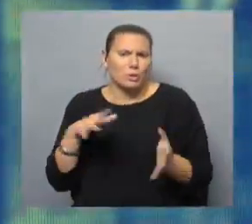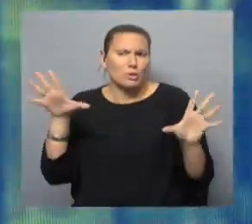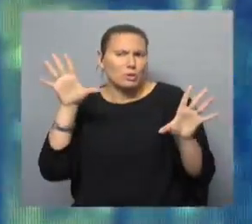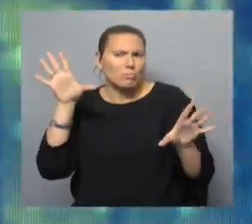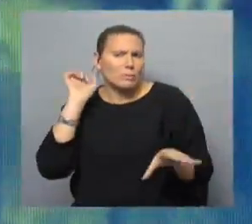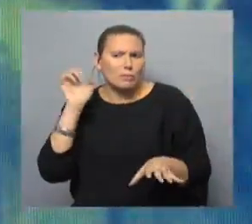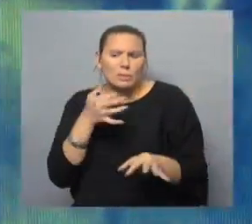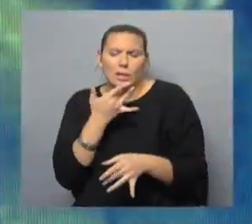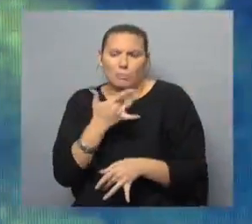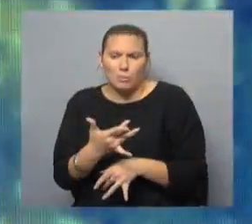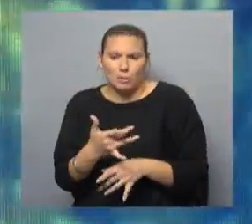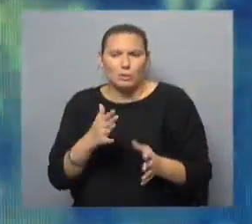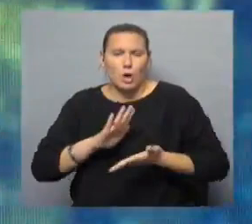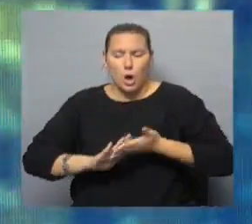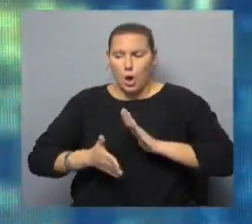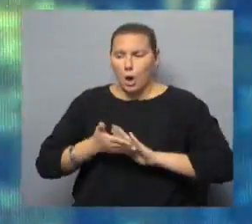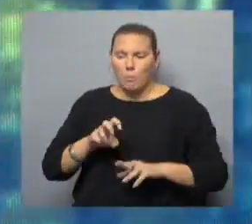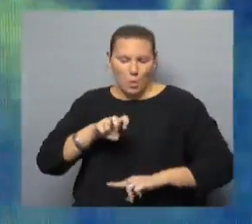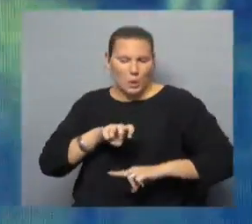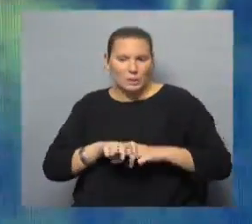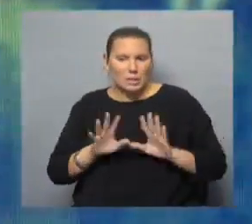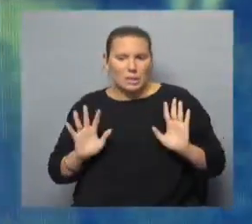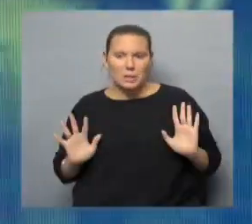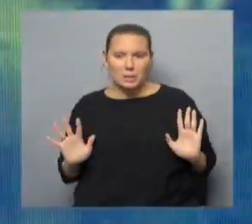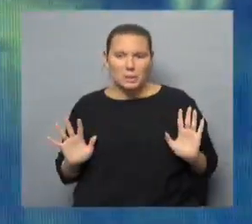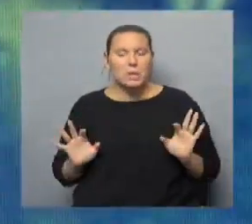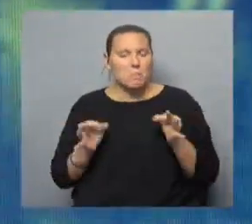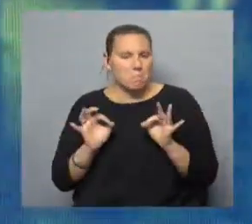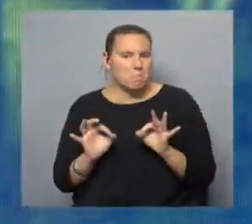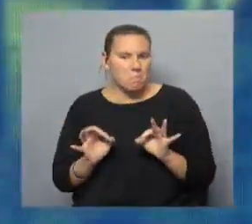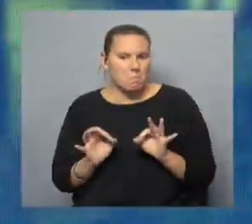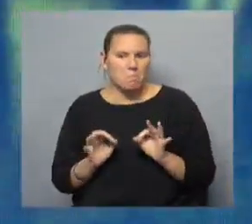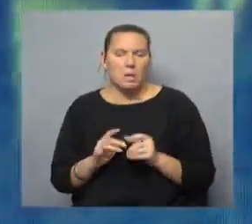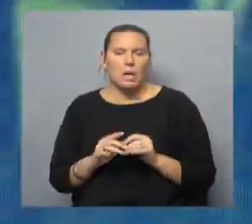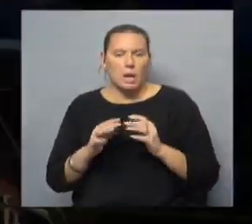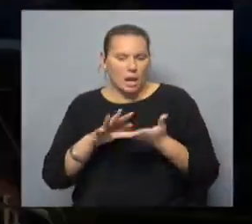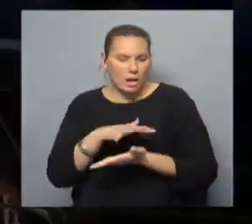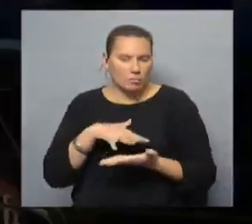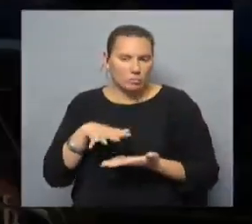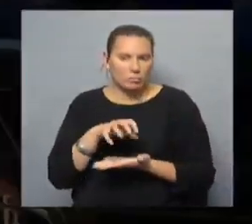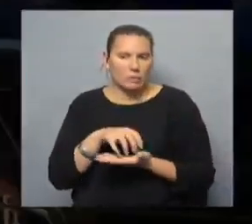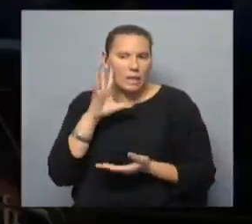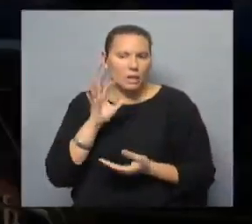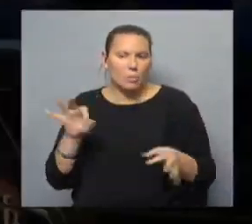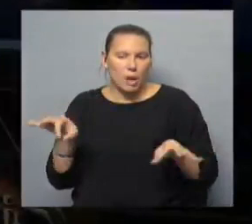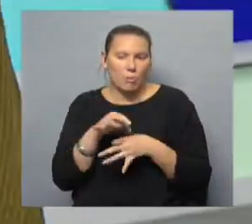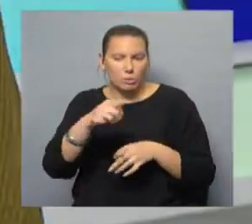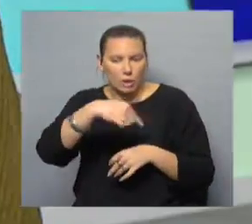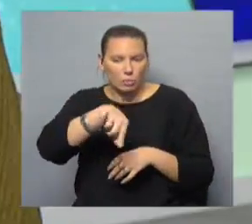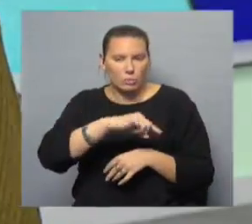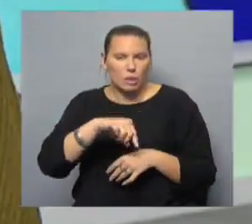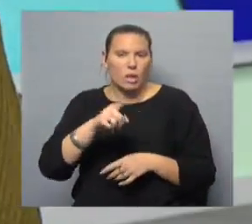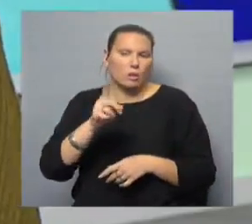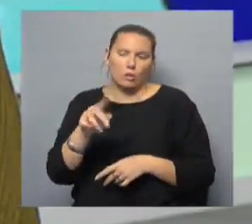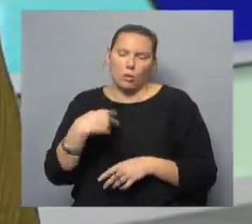preciosa, una comodidad en los asientos, en todo, la infraestructura. Igual viste que creo que para la música de ustedes todo el mundo se va a